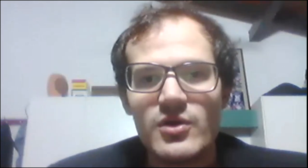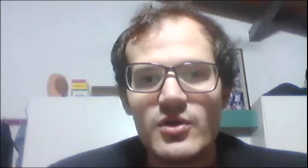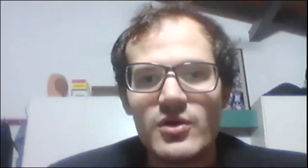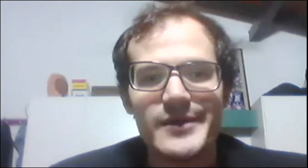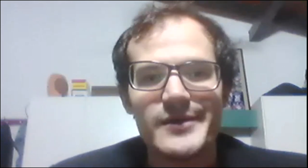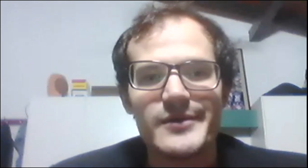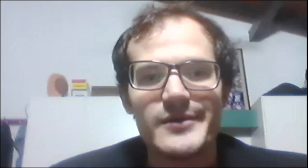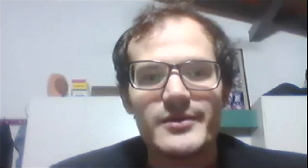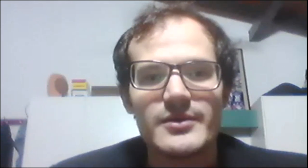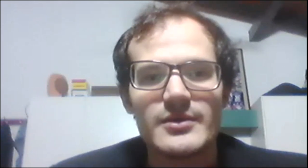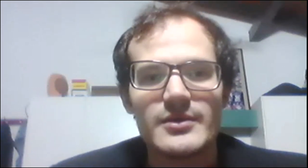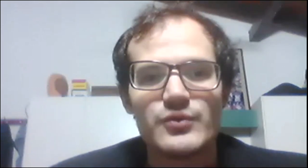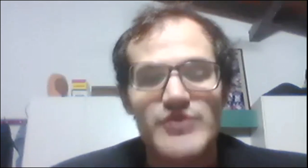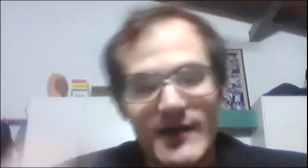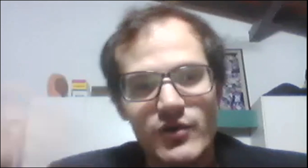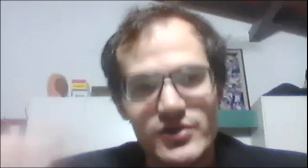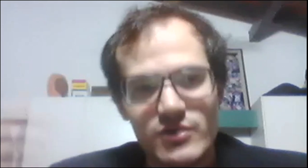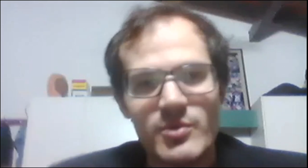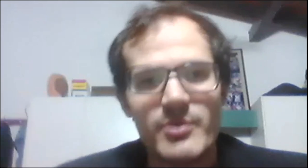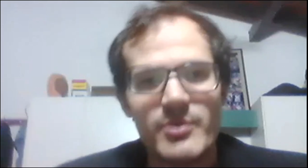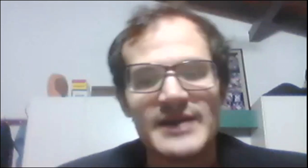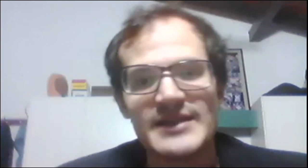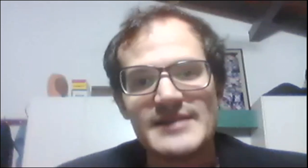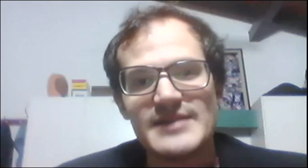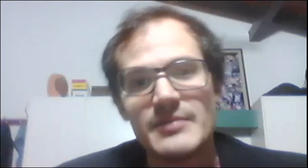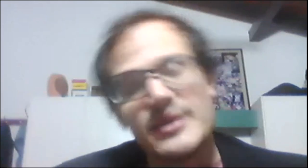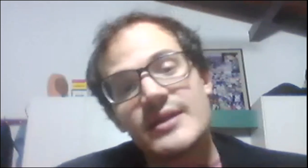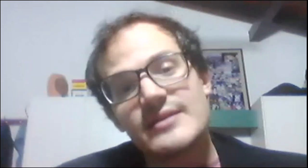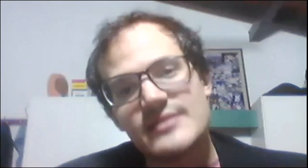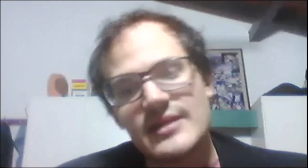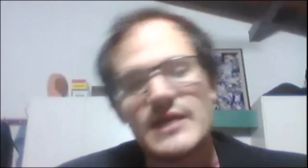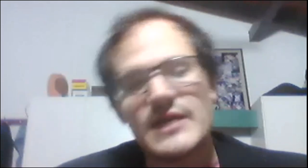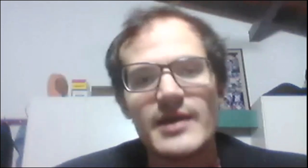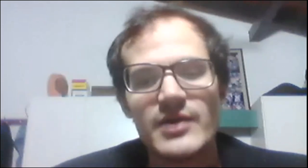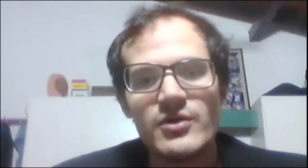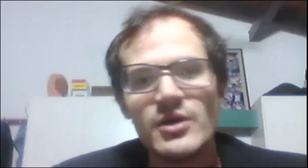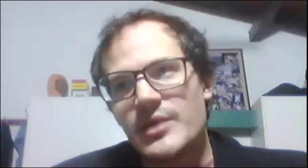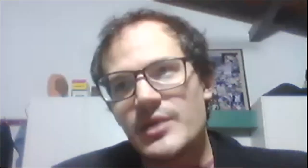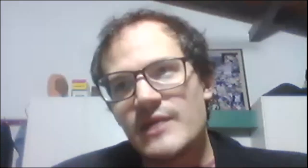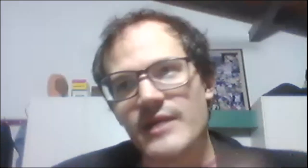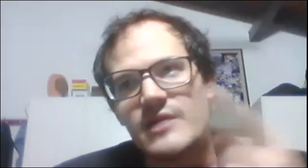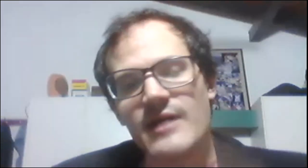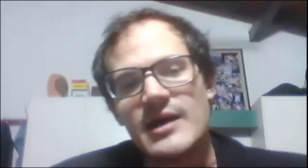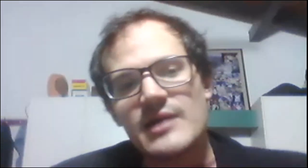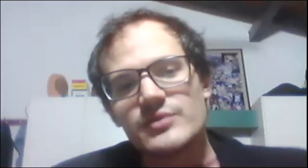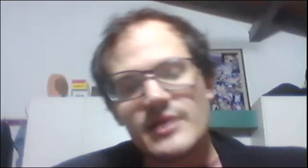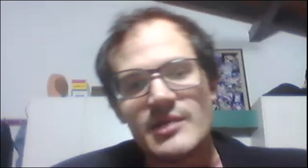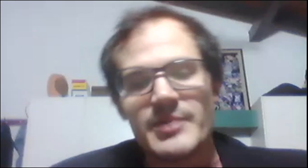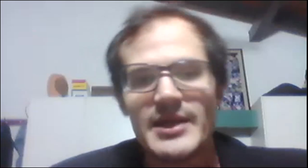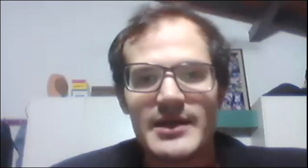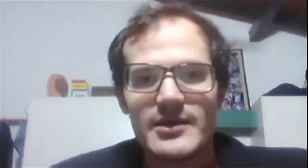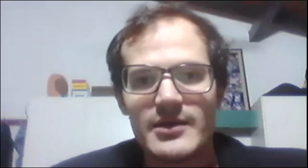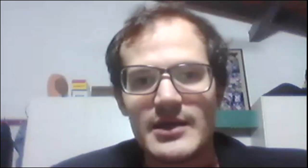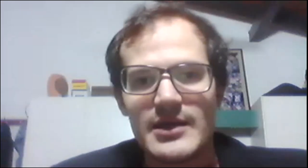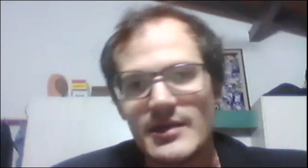Velasco, cuando venían las tropas de Belgrano, usaba luego eso como propaganda. Decía, miren que si gana Belgrano, él después le va a llevar a